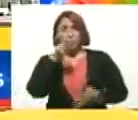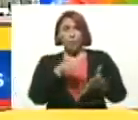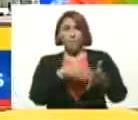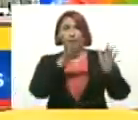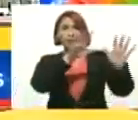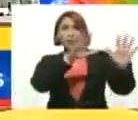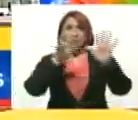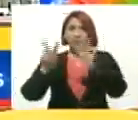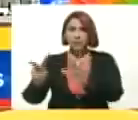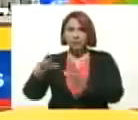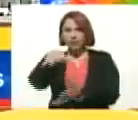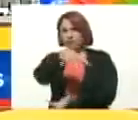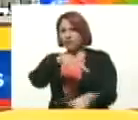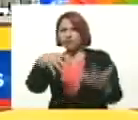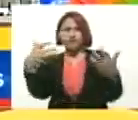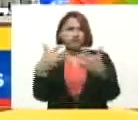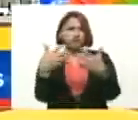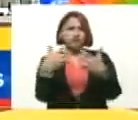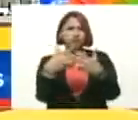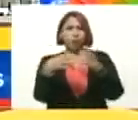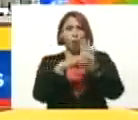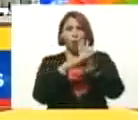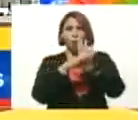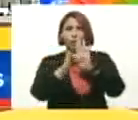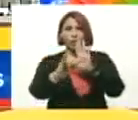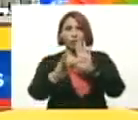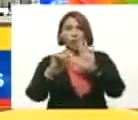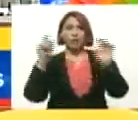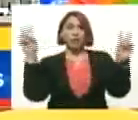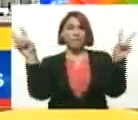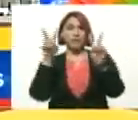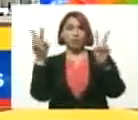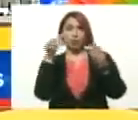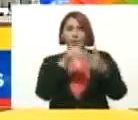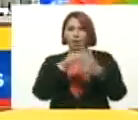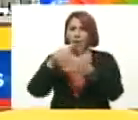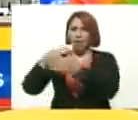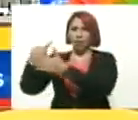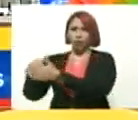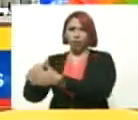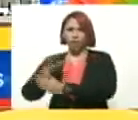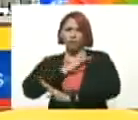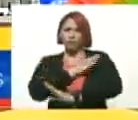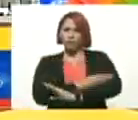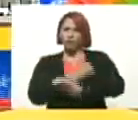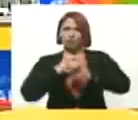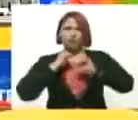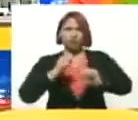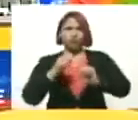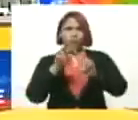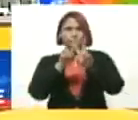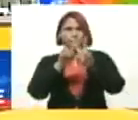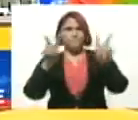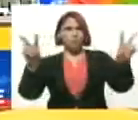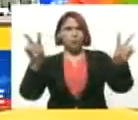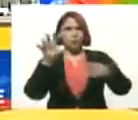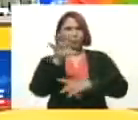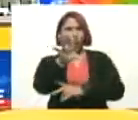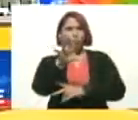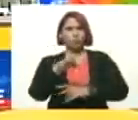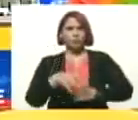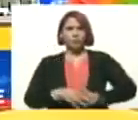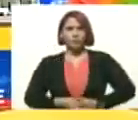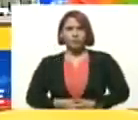2017, Guarimba, constituyente, victorias electorales, fortalecimiento de la paz y de la república.